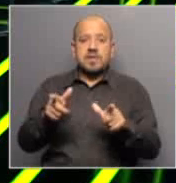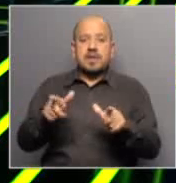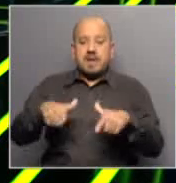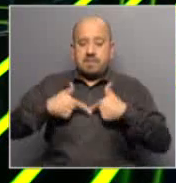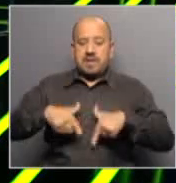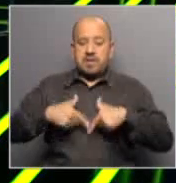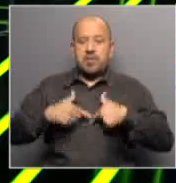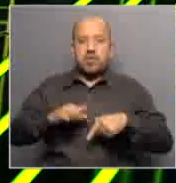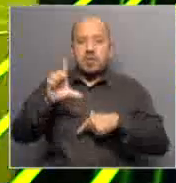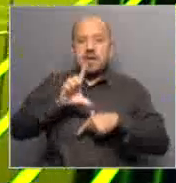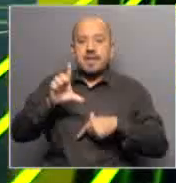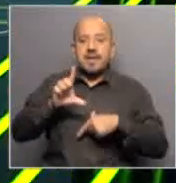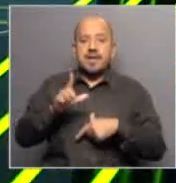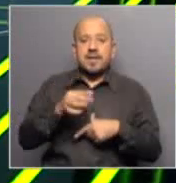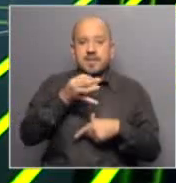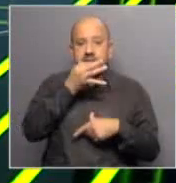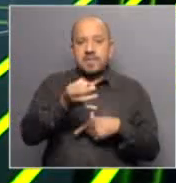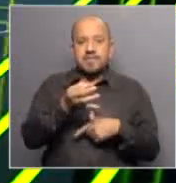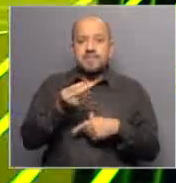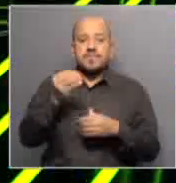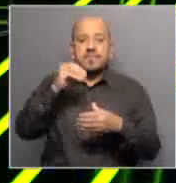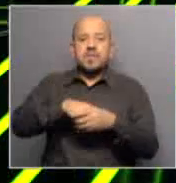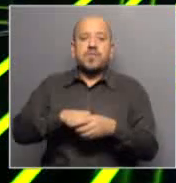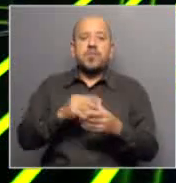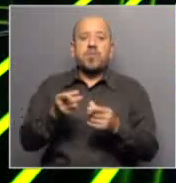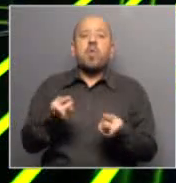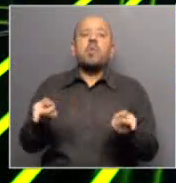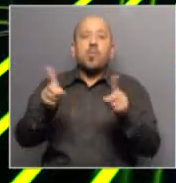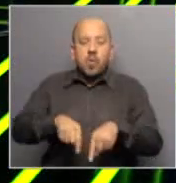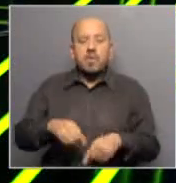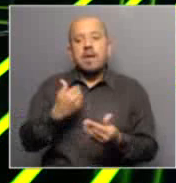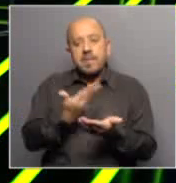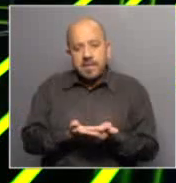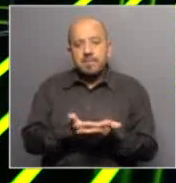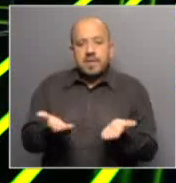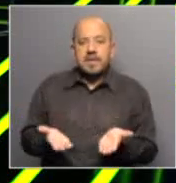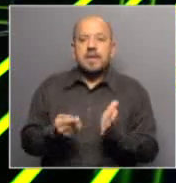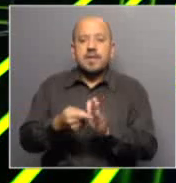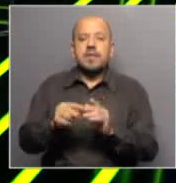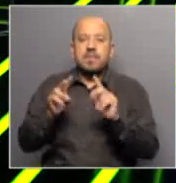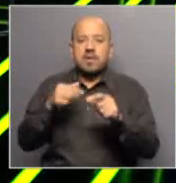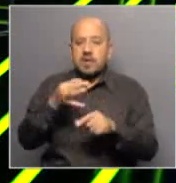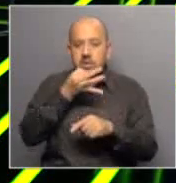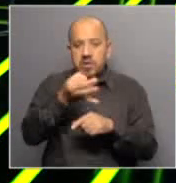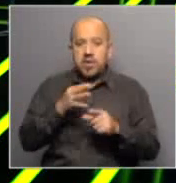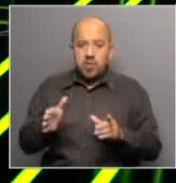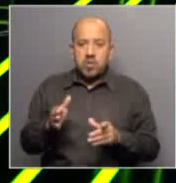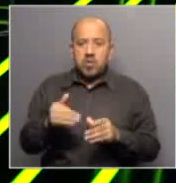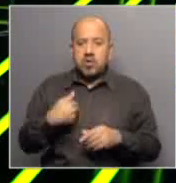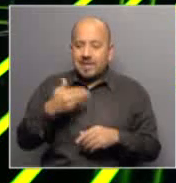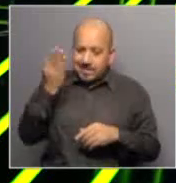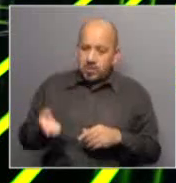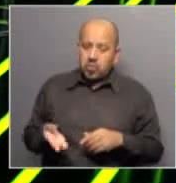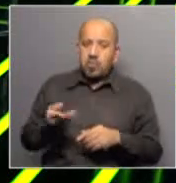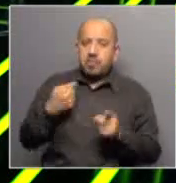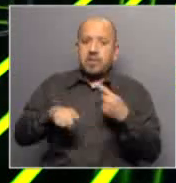puede sorprender con que Larrañaga esté metido en este tema, lo vuelva a traer al tapete. Él ha sido muy claro en su postura. Pero